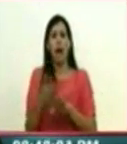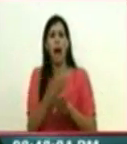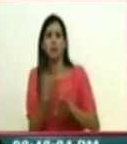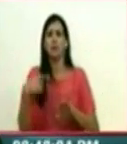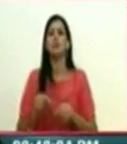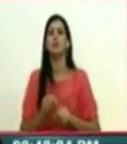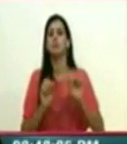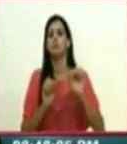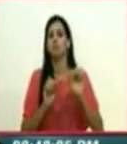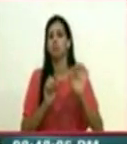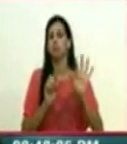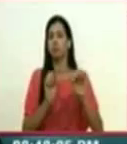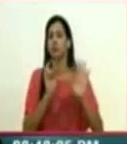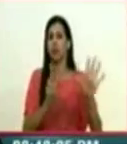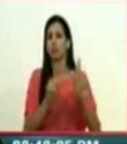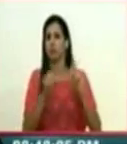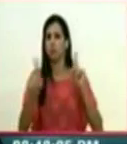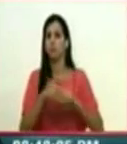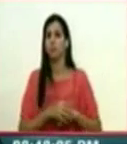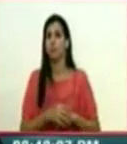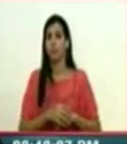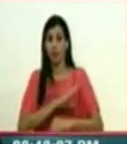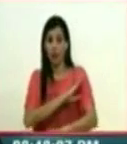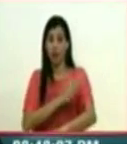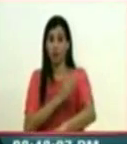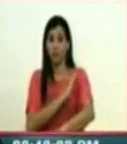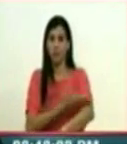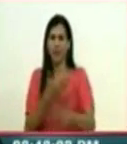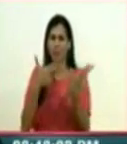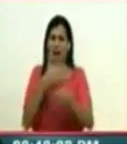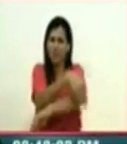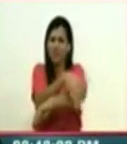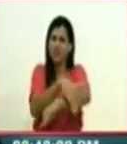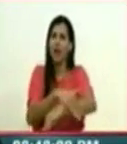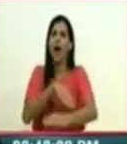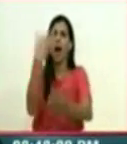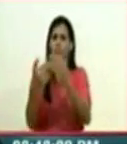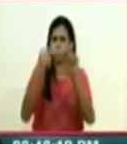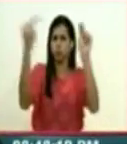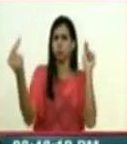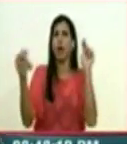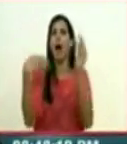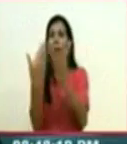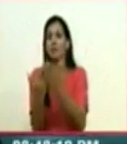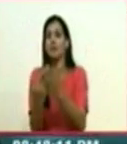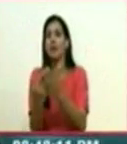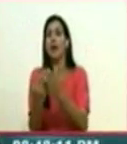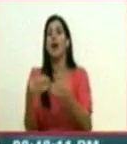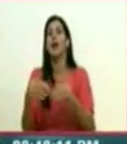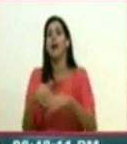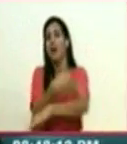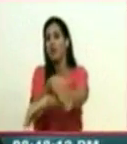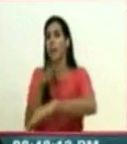de ciclovías. Desde la avenida Fuerzas Armadas hasta la avenida Panteón. Y de la avenida